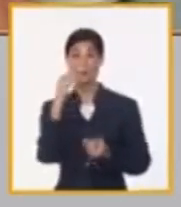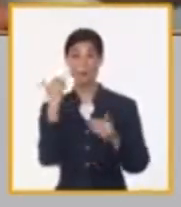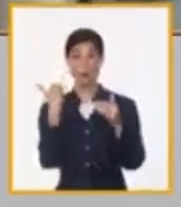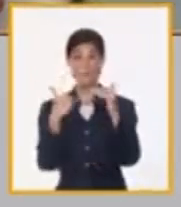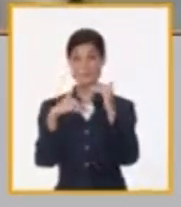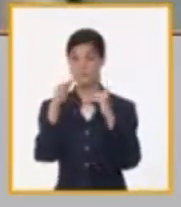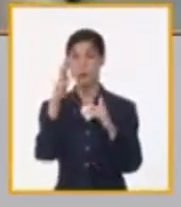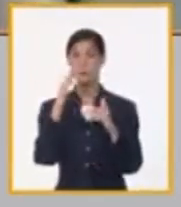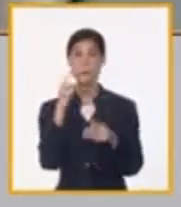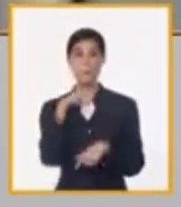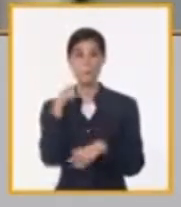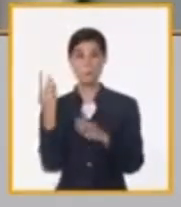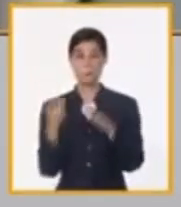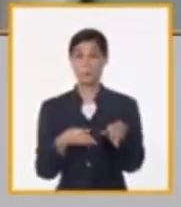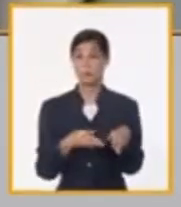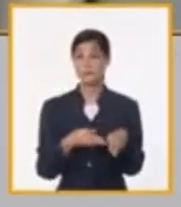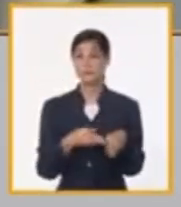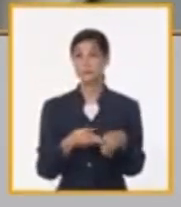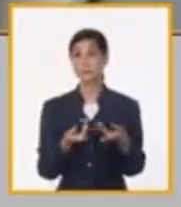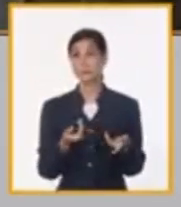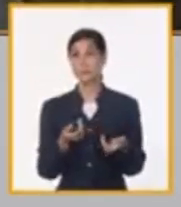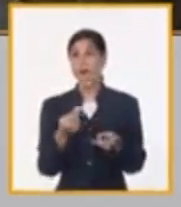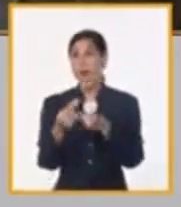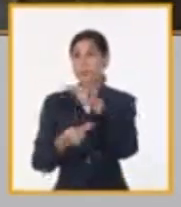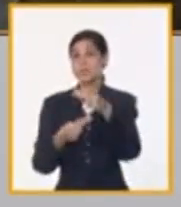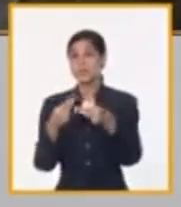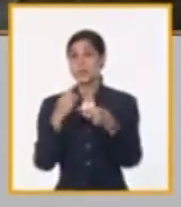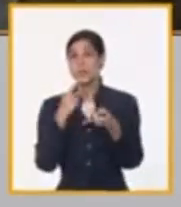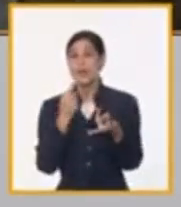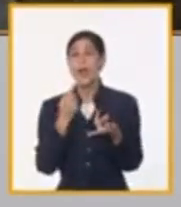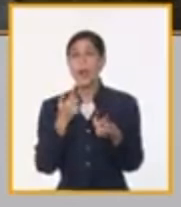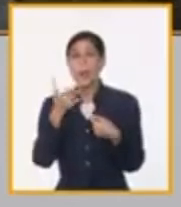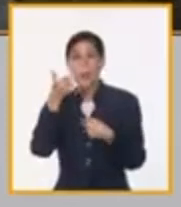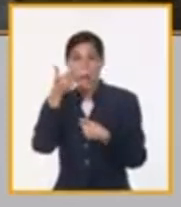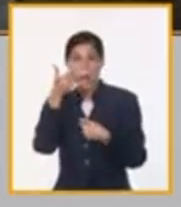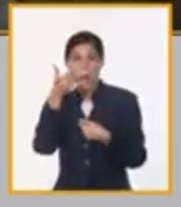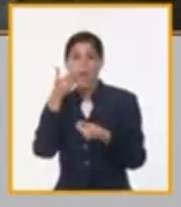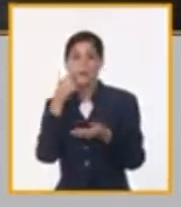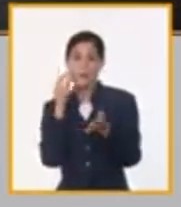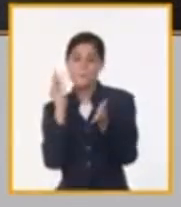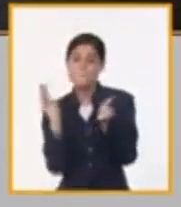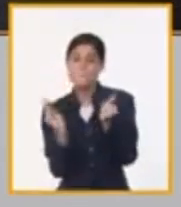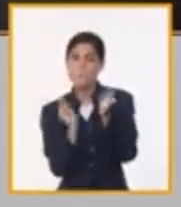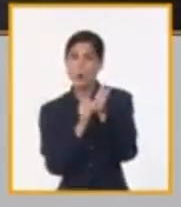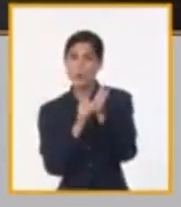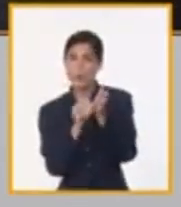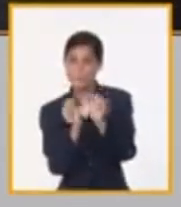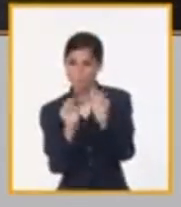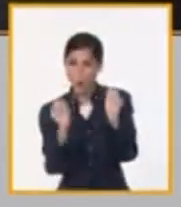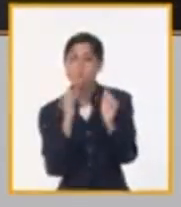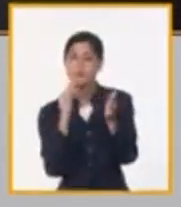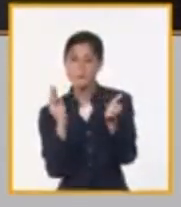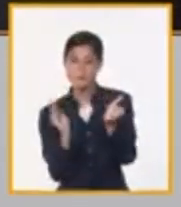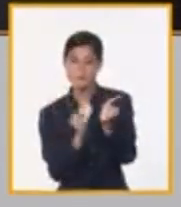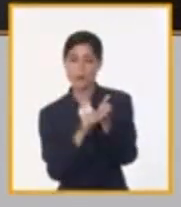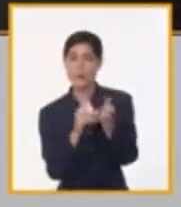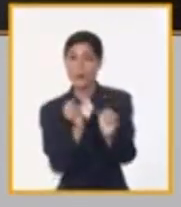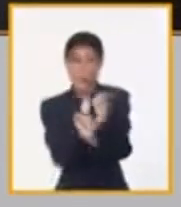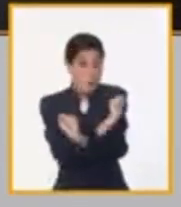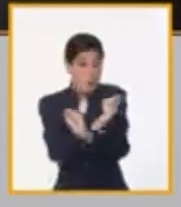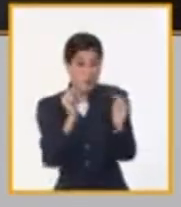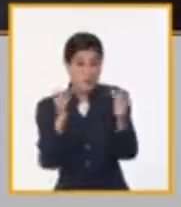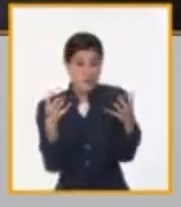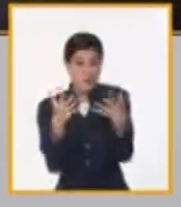personas utiliza un aparato tecnológico internacional porque son las comunicaciones las vías internacionales de